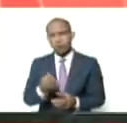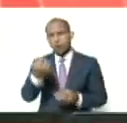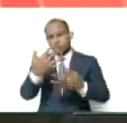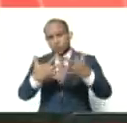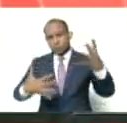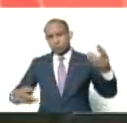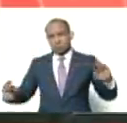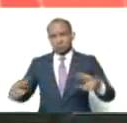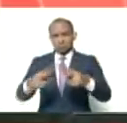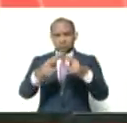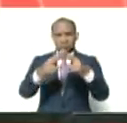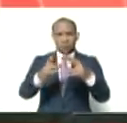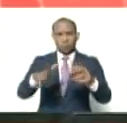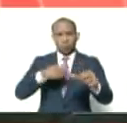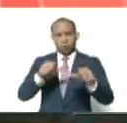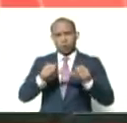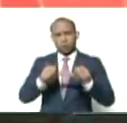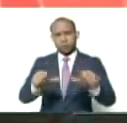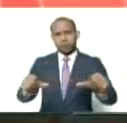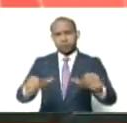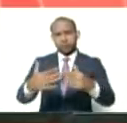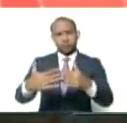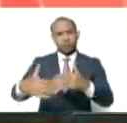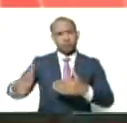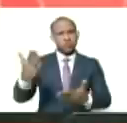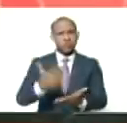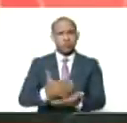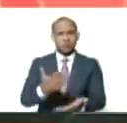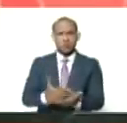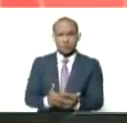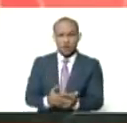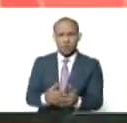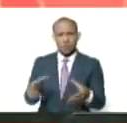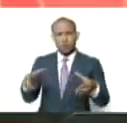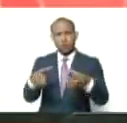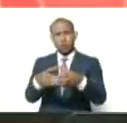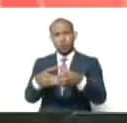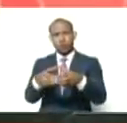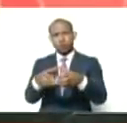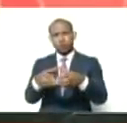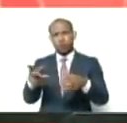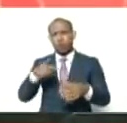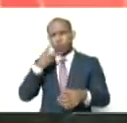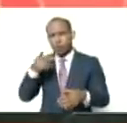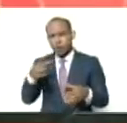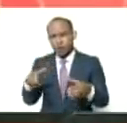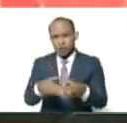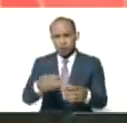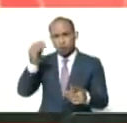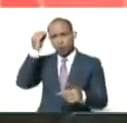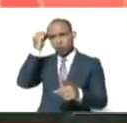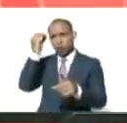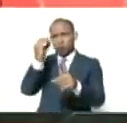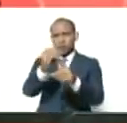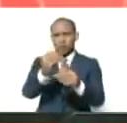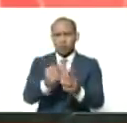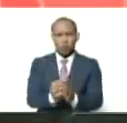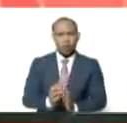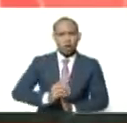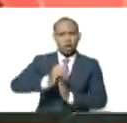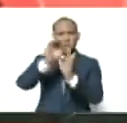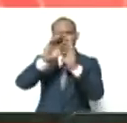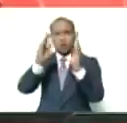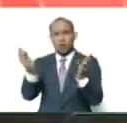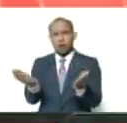hacer permanentemente con los partidos, intelectuales, opinadores, líderes del